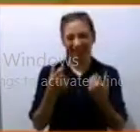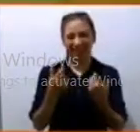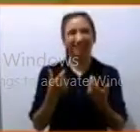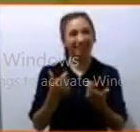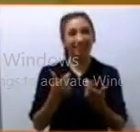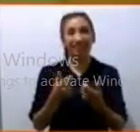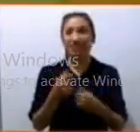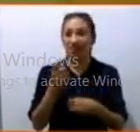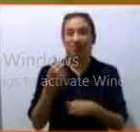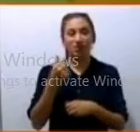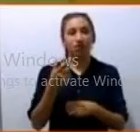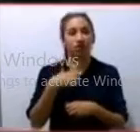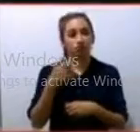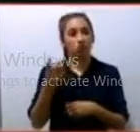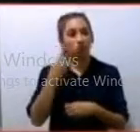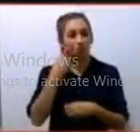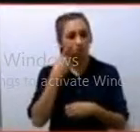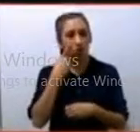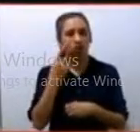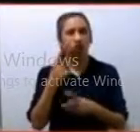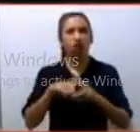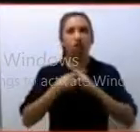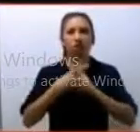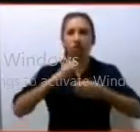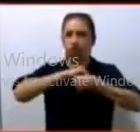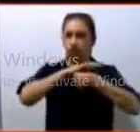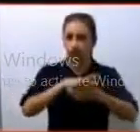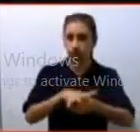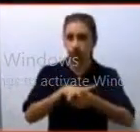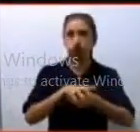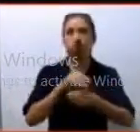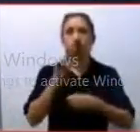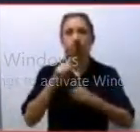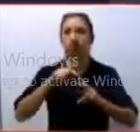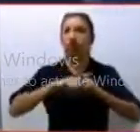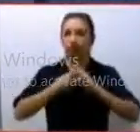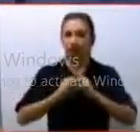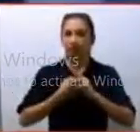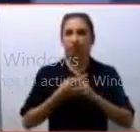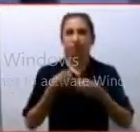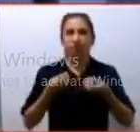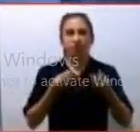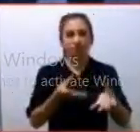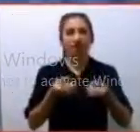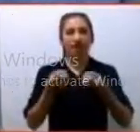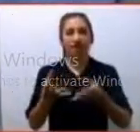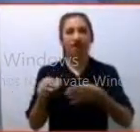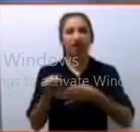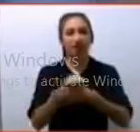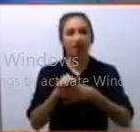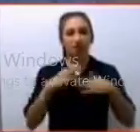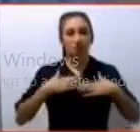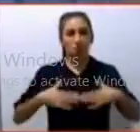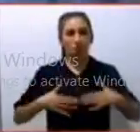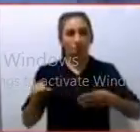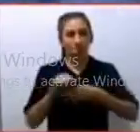A Ángelo lo conozco a raíz de la pandemia, cuando recién estábamos empezando a habilitar de nuevo la terapia